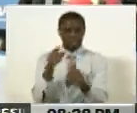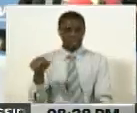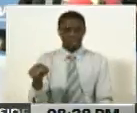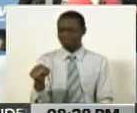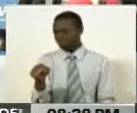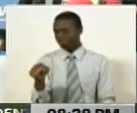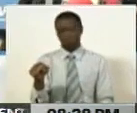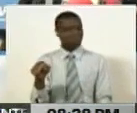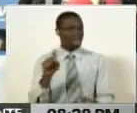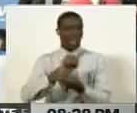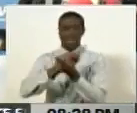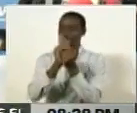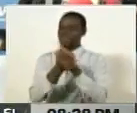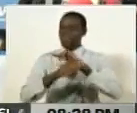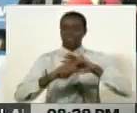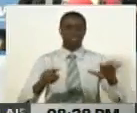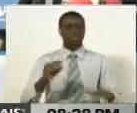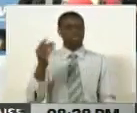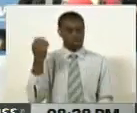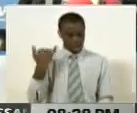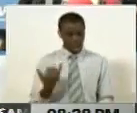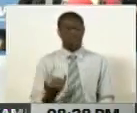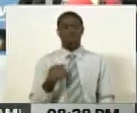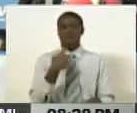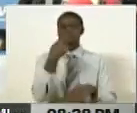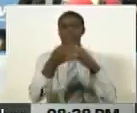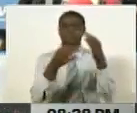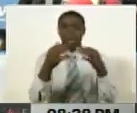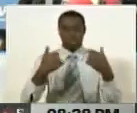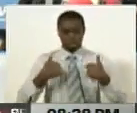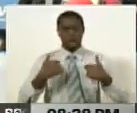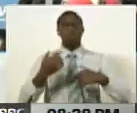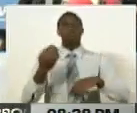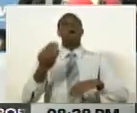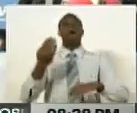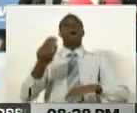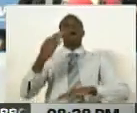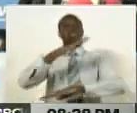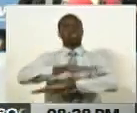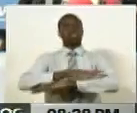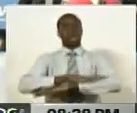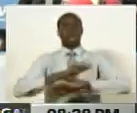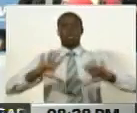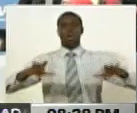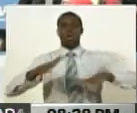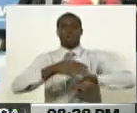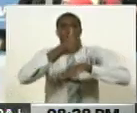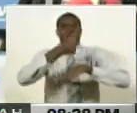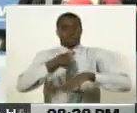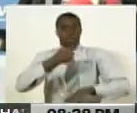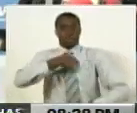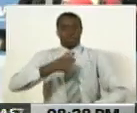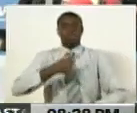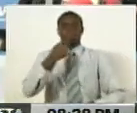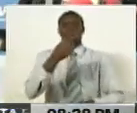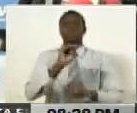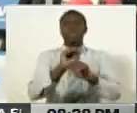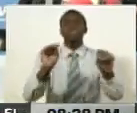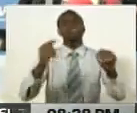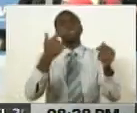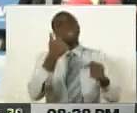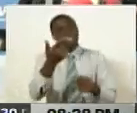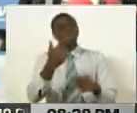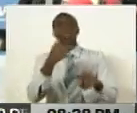contrario. Aprovecho y culmino estas palabras como presidente del Poder Ciudadano, exhortando no solo a una tregua